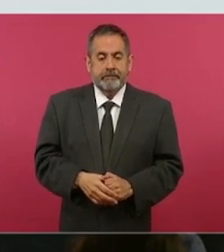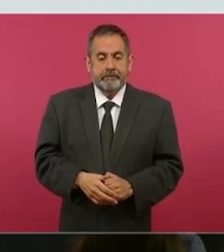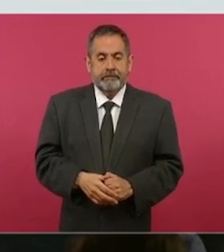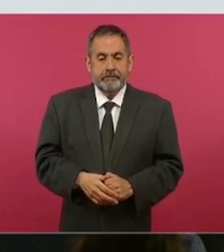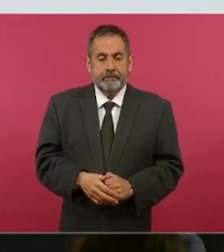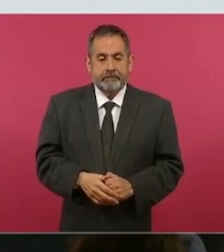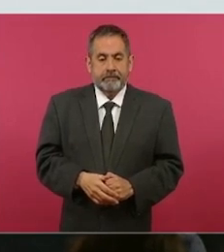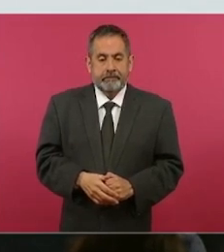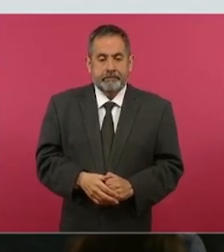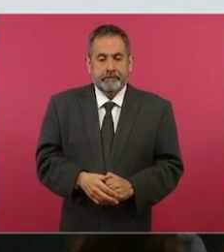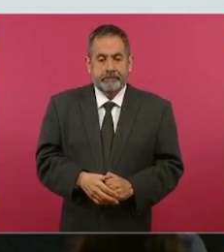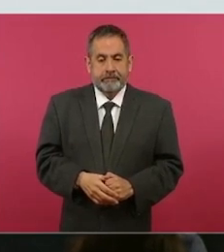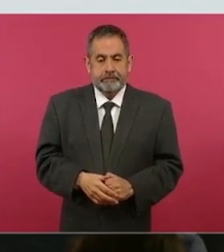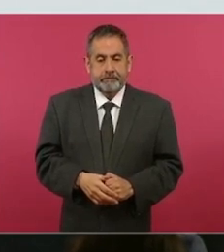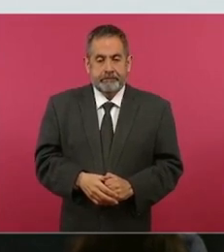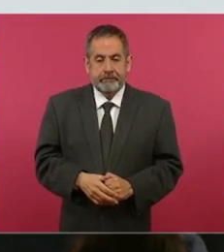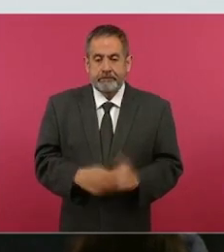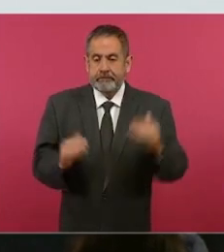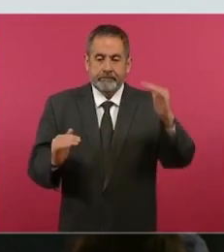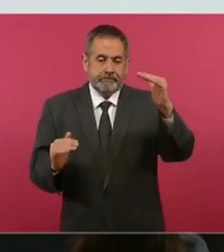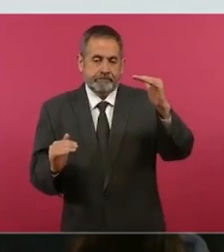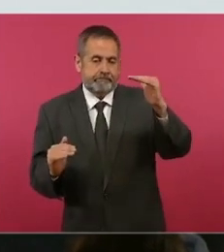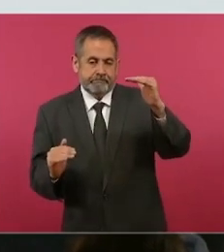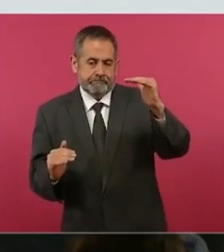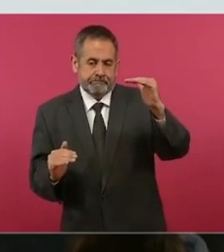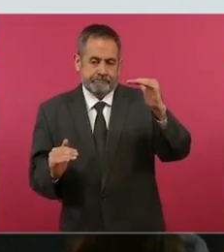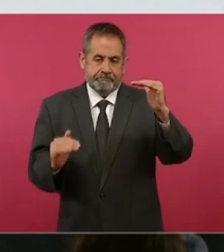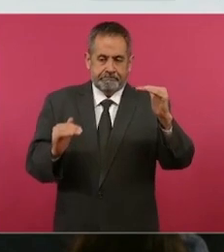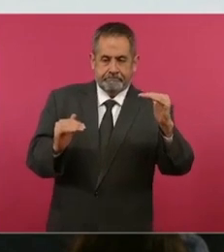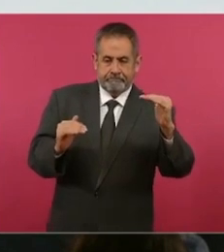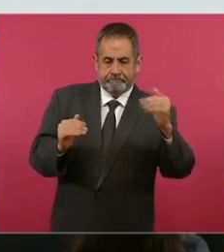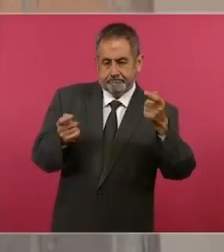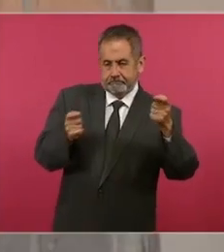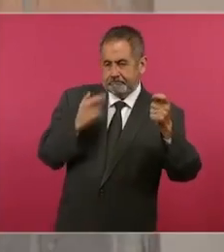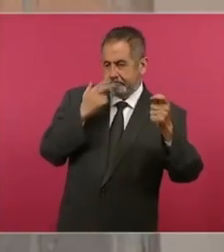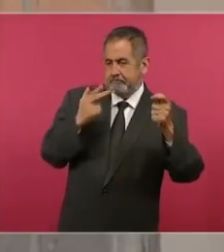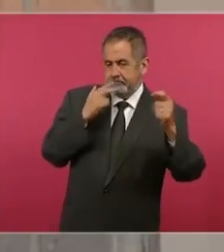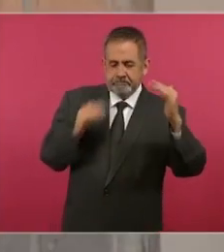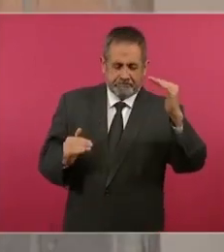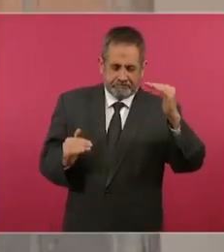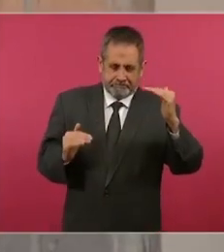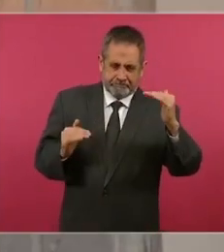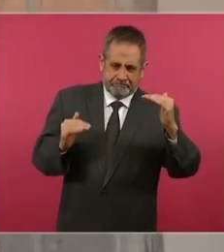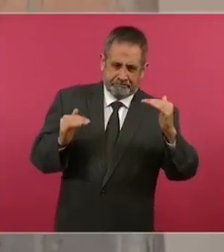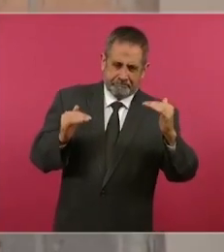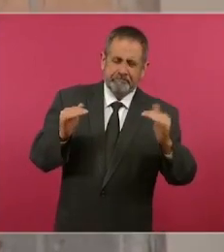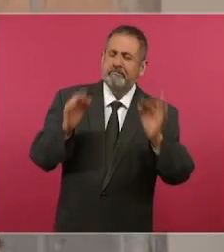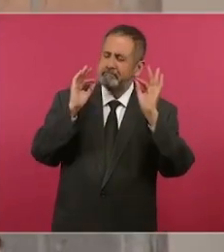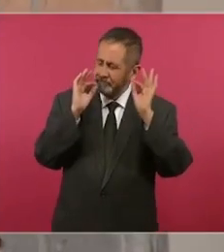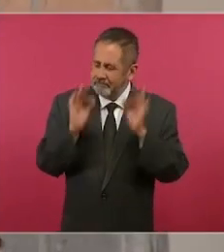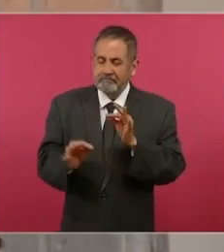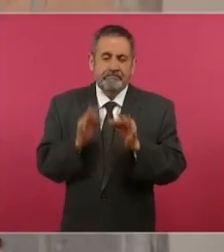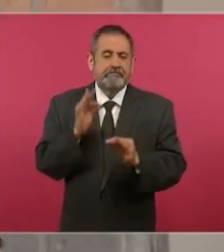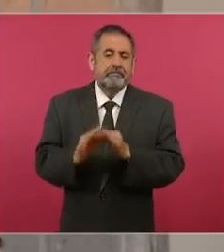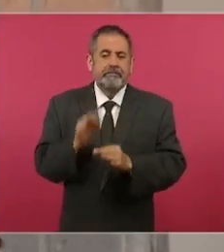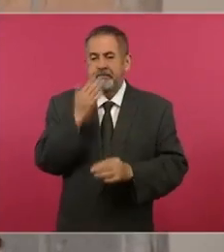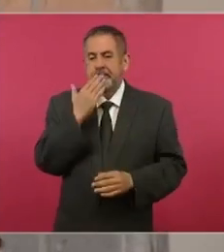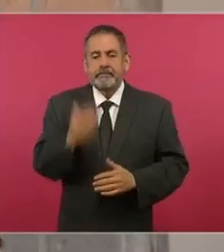se modere la desigualdad. Esto lo hemos logrado.